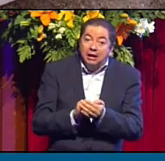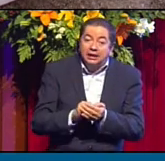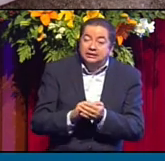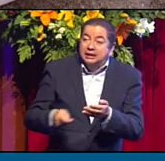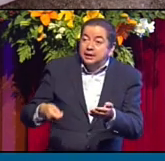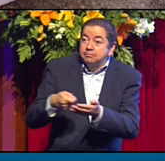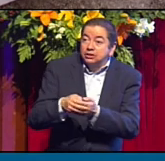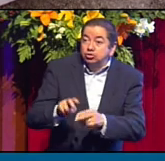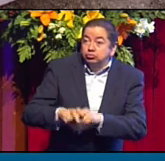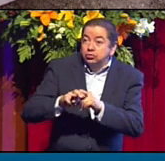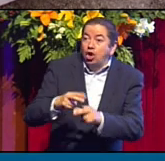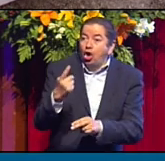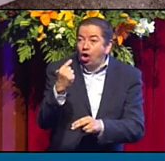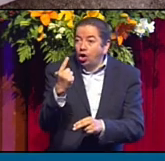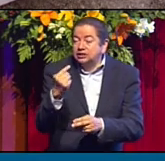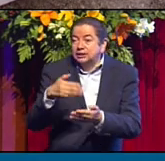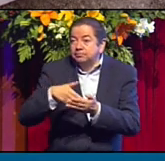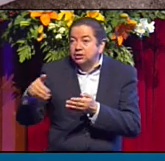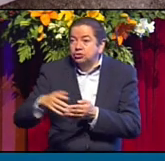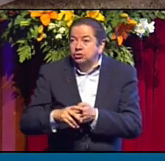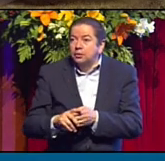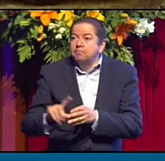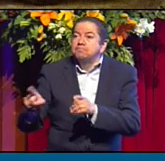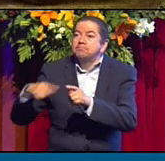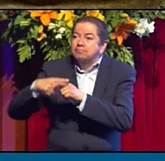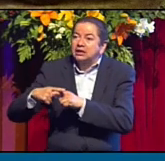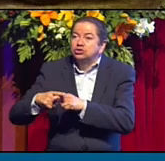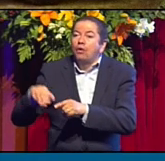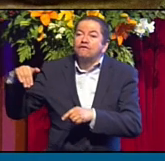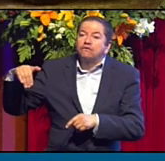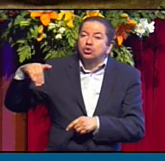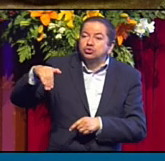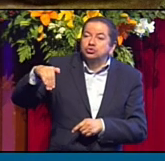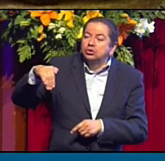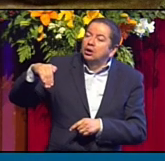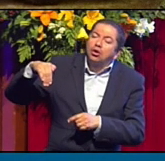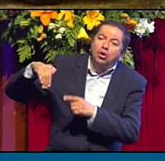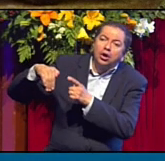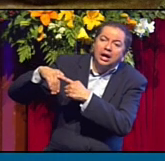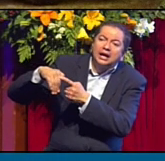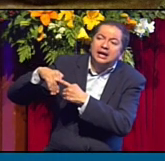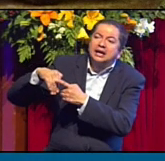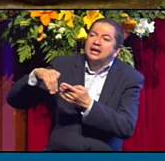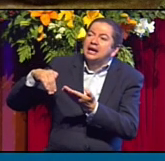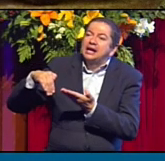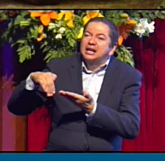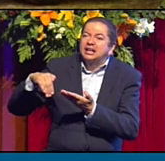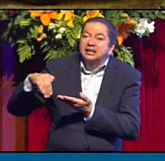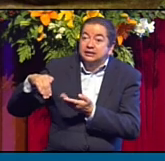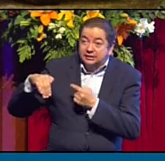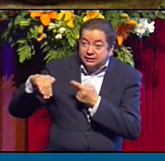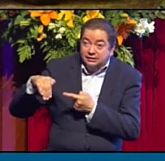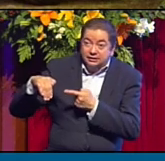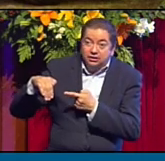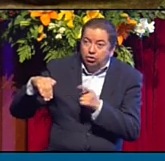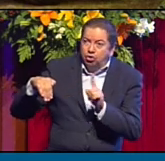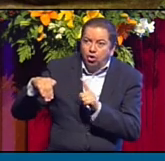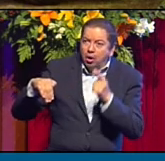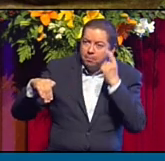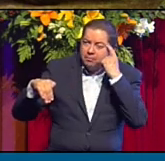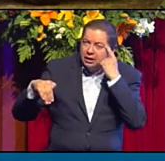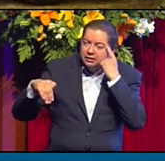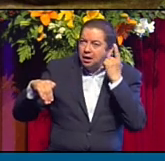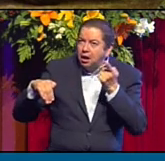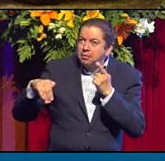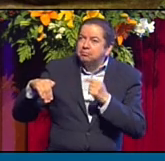esa inversión de casi 11 millones de pesos, nos compramos un bus. Pero un bus también, y tengámoslo presente, este bus no está pensado en